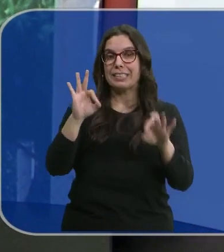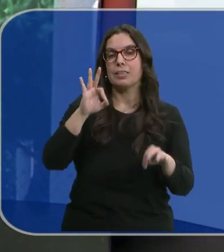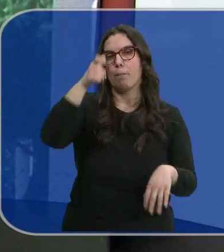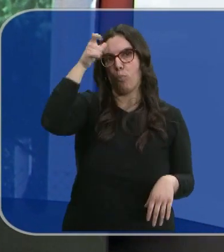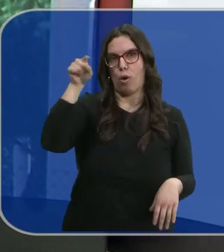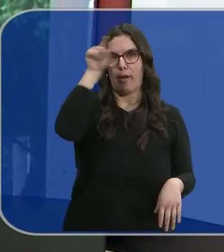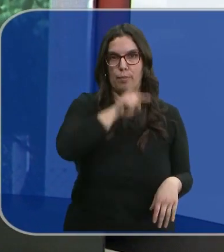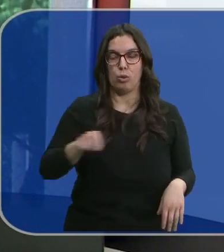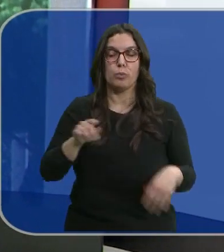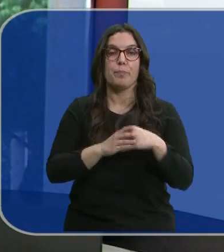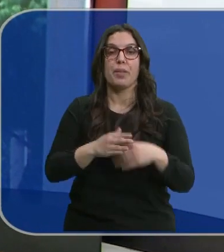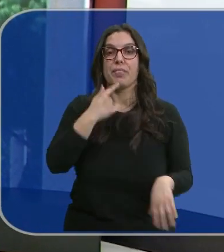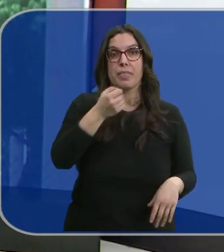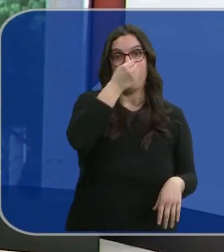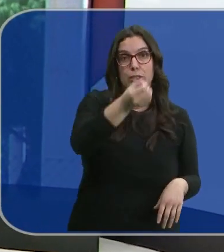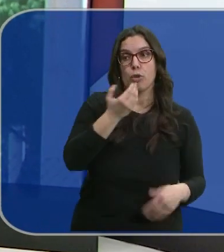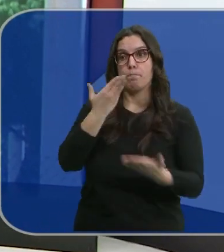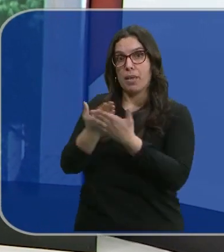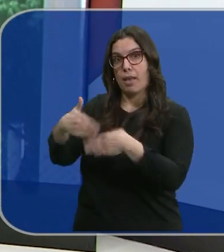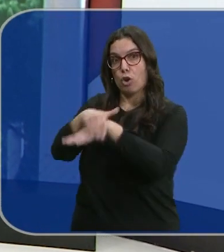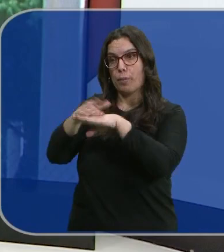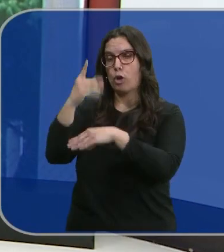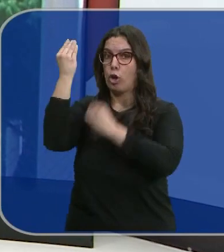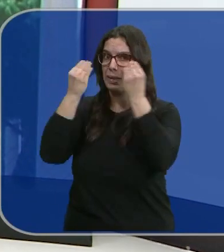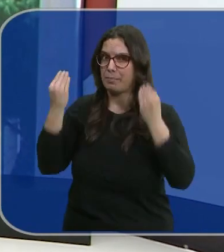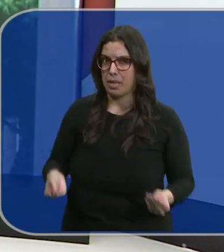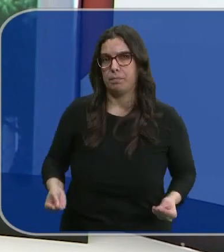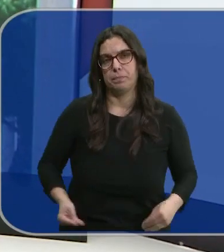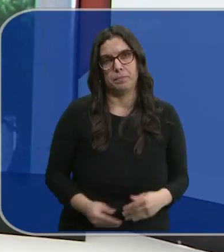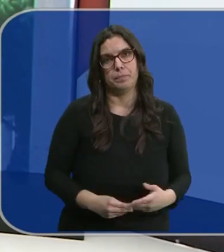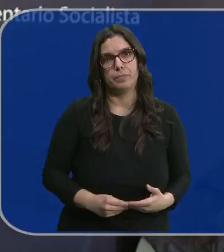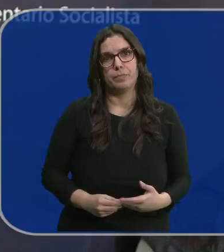el medio rural. El PSOE pide al Gobierno autonómico que recapacite.